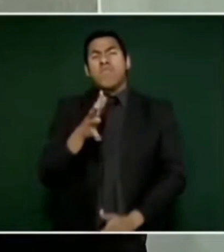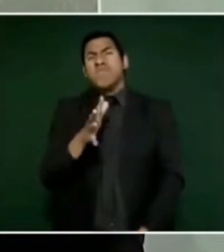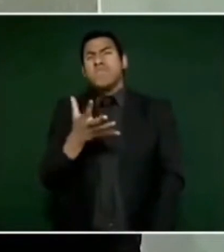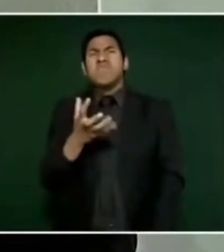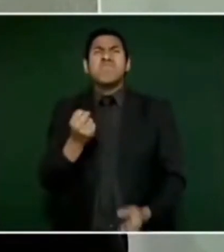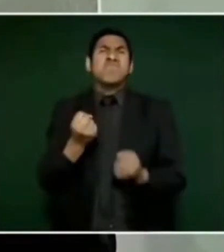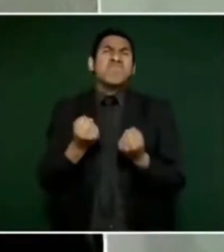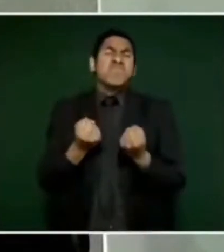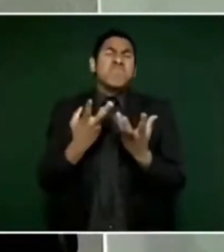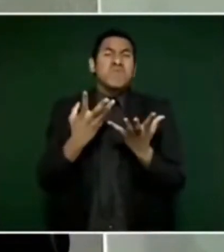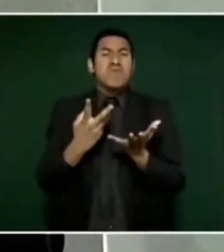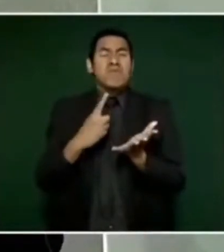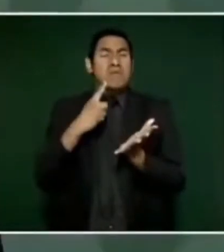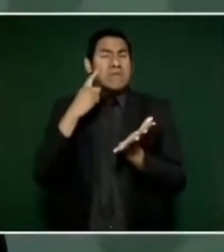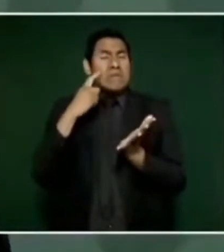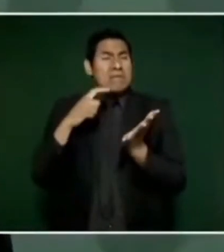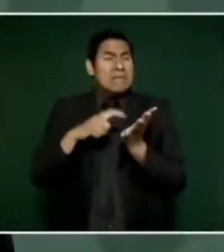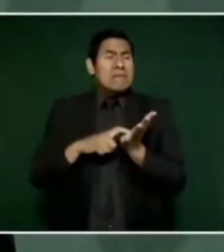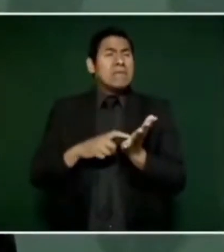de